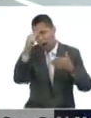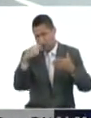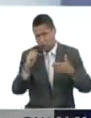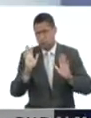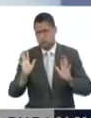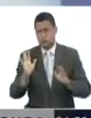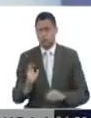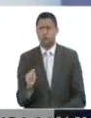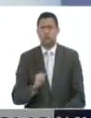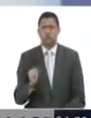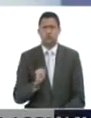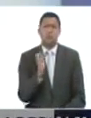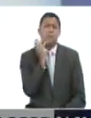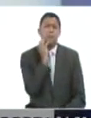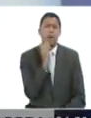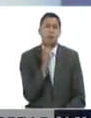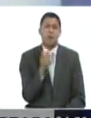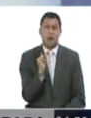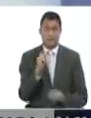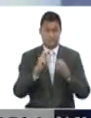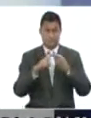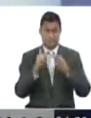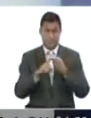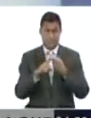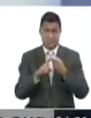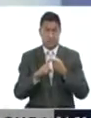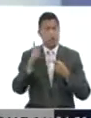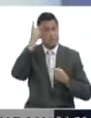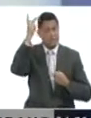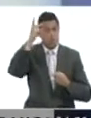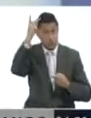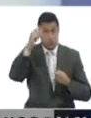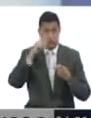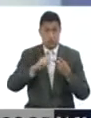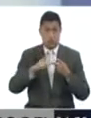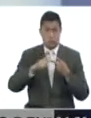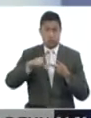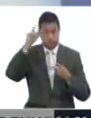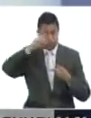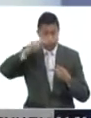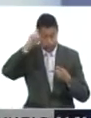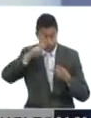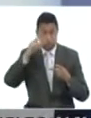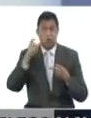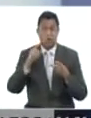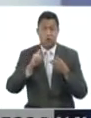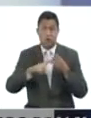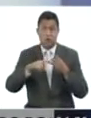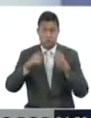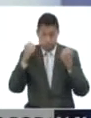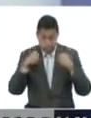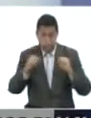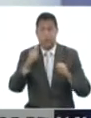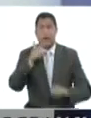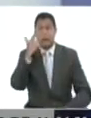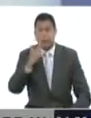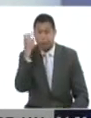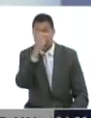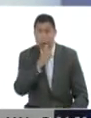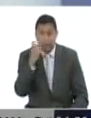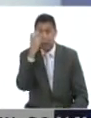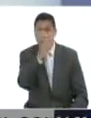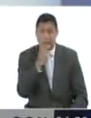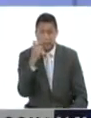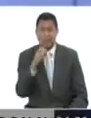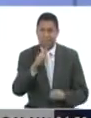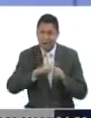esa parte. ¿Cómo no? Fíjese, ahí va a estar básicamente el abordaje psicológico, psicopedagógico, terapeutas de lenguaje. Ahí van ayudando entonces